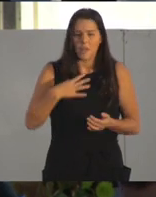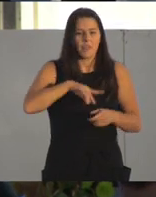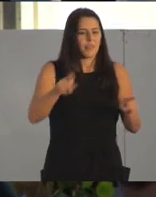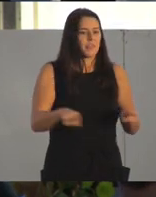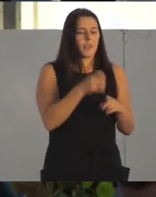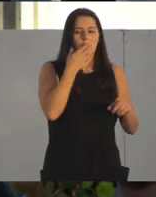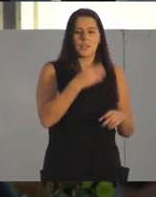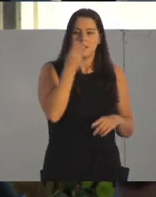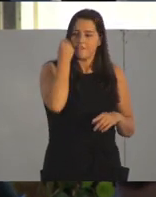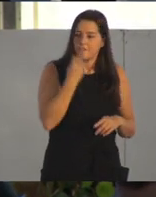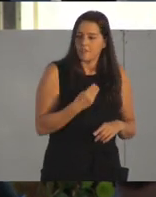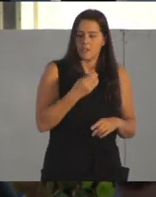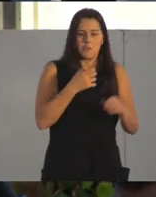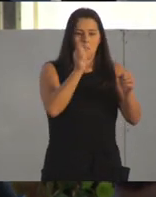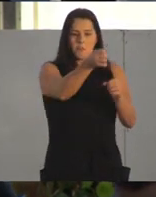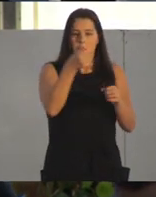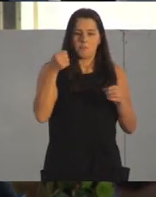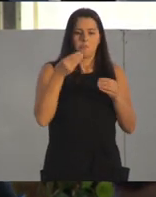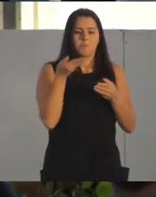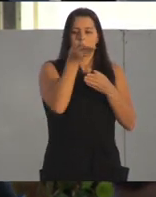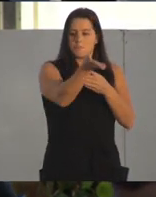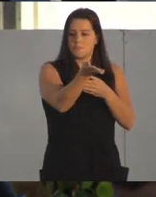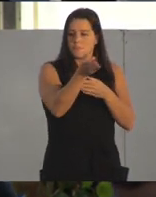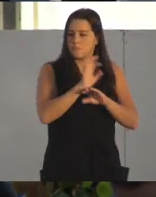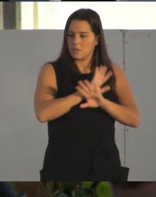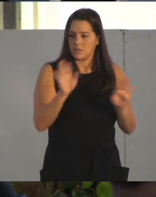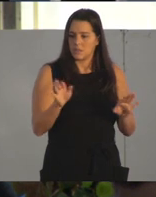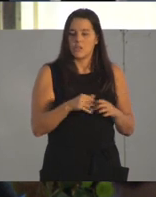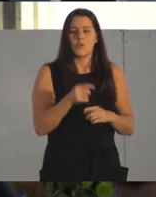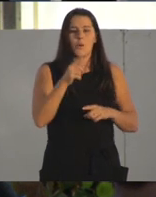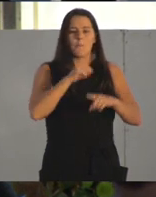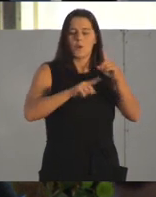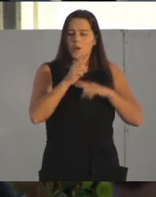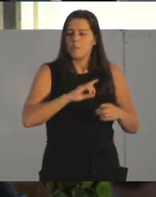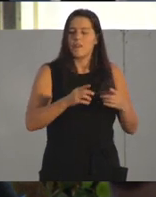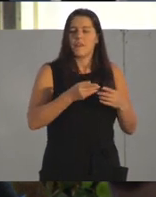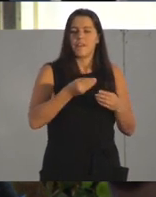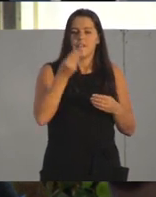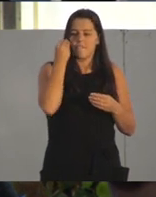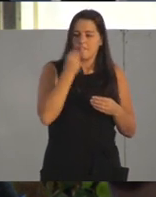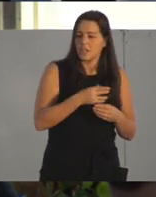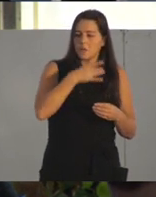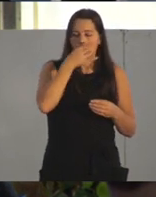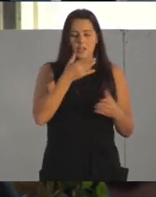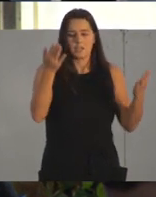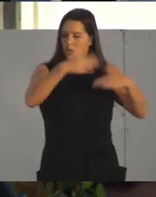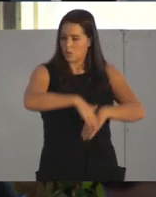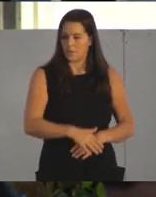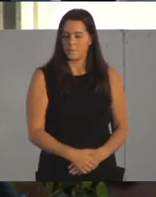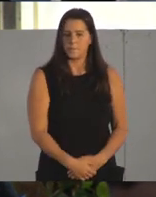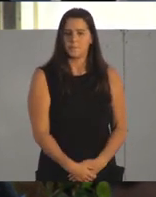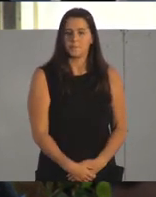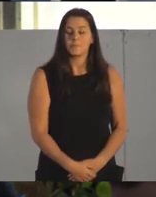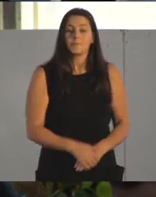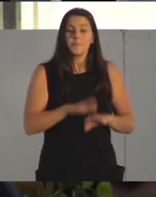poderlo meter en un frigorífico sin necesidad de que nos rompa un poco esa cadena de frío que se da en un refrigerador.